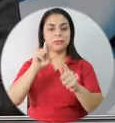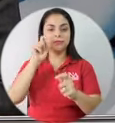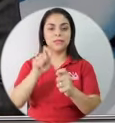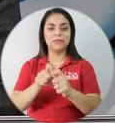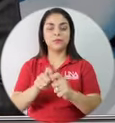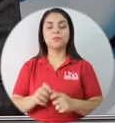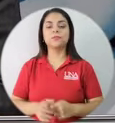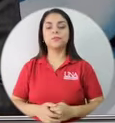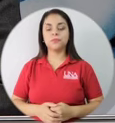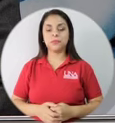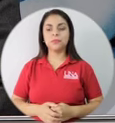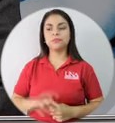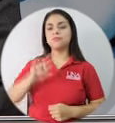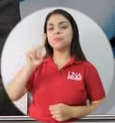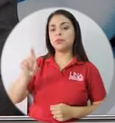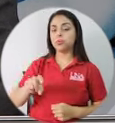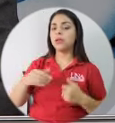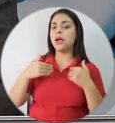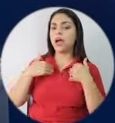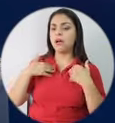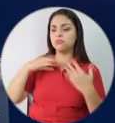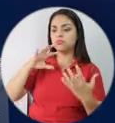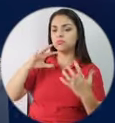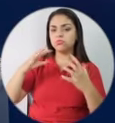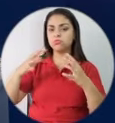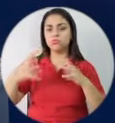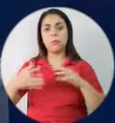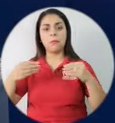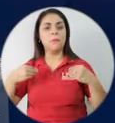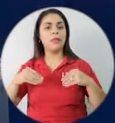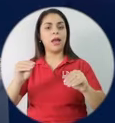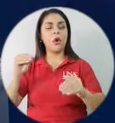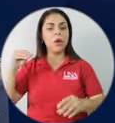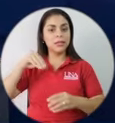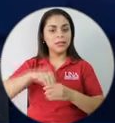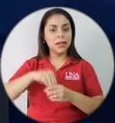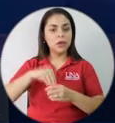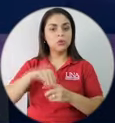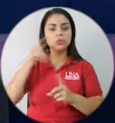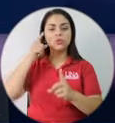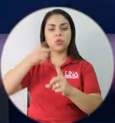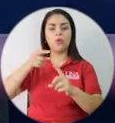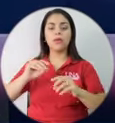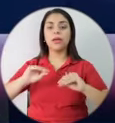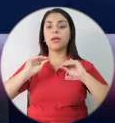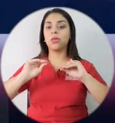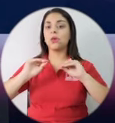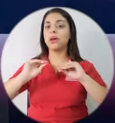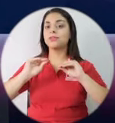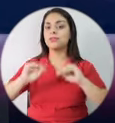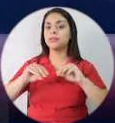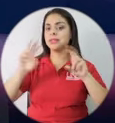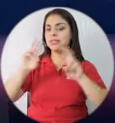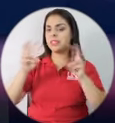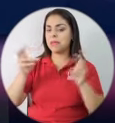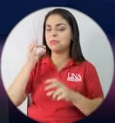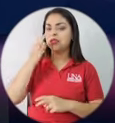en particular. ¿Ha evolucionado el mercado interno en materia de educación